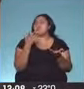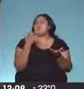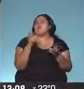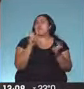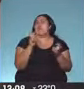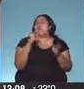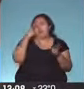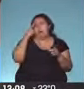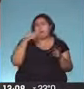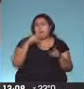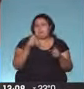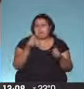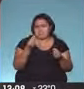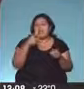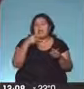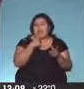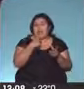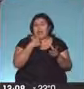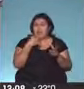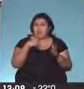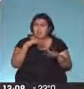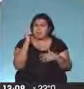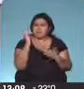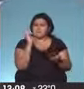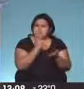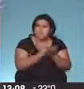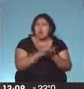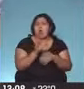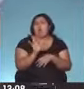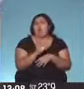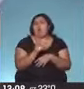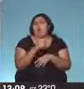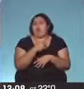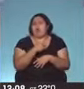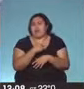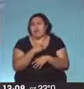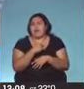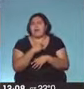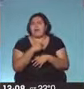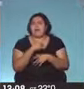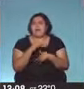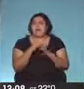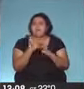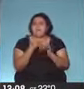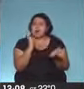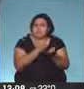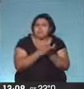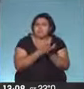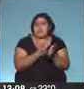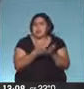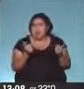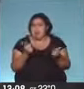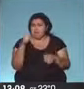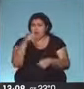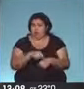especulación. ¿Intensificar los controles o flexibilizar los controles con que sean igual de estrictos pero más ágiles? Porque hoy la gente